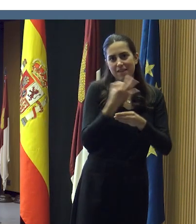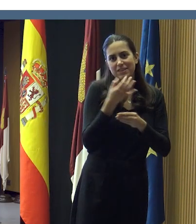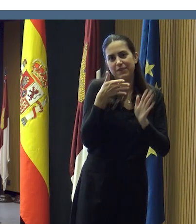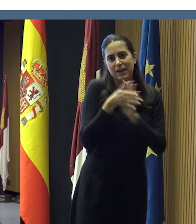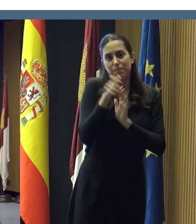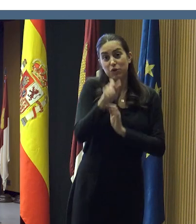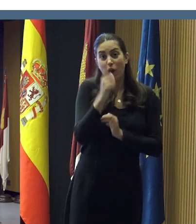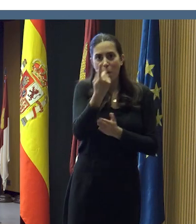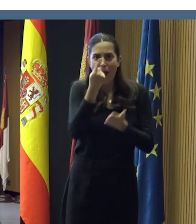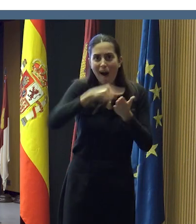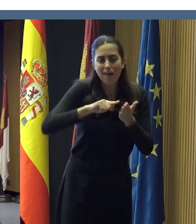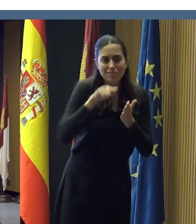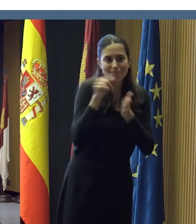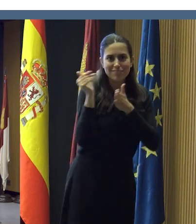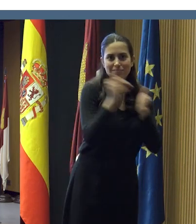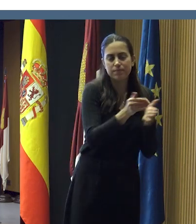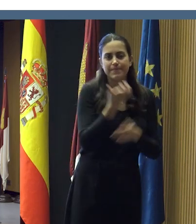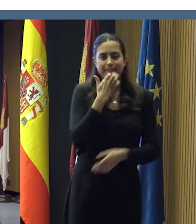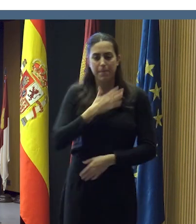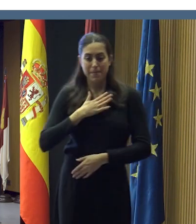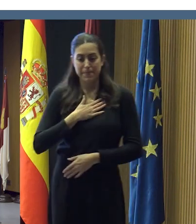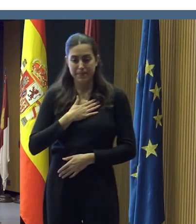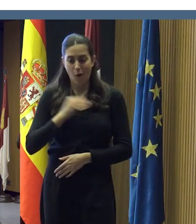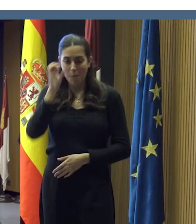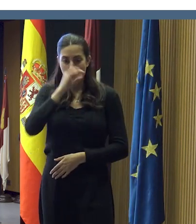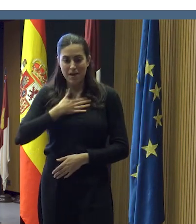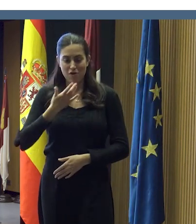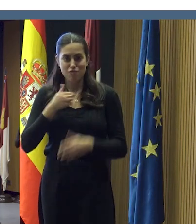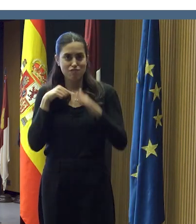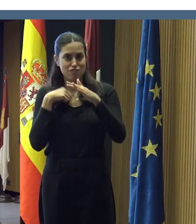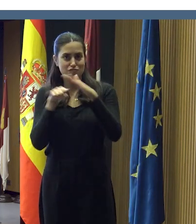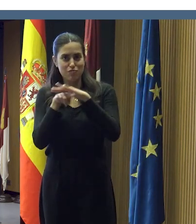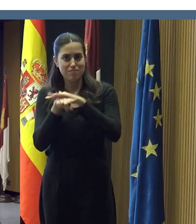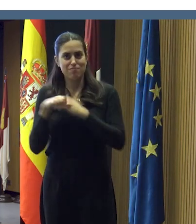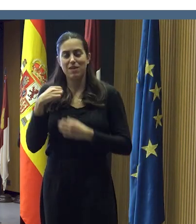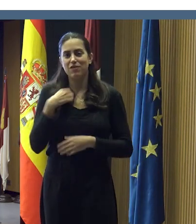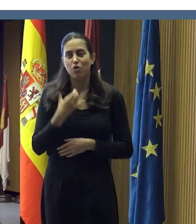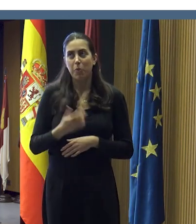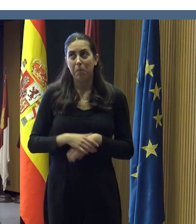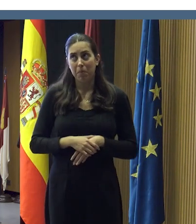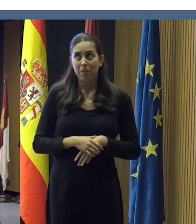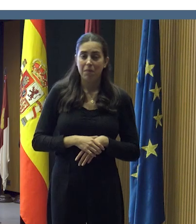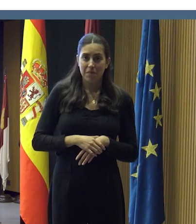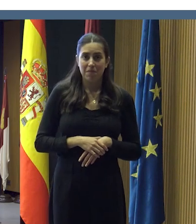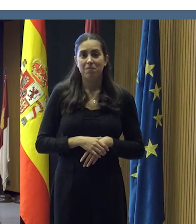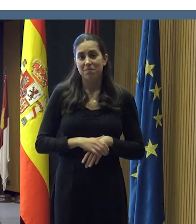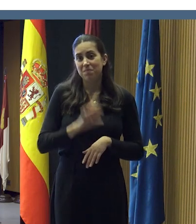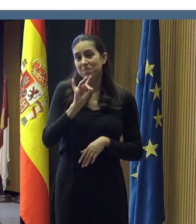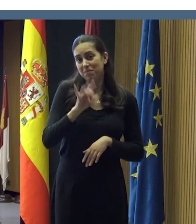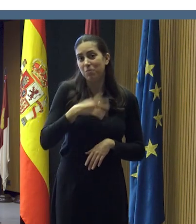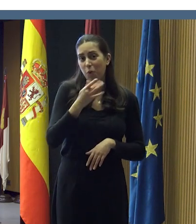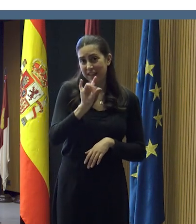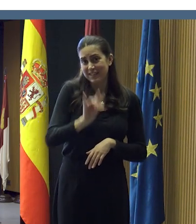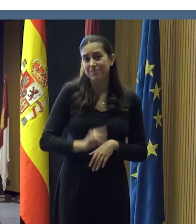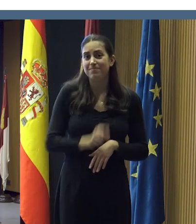eso. Si me preguntas a mí, si yo fuera gestora de un hospital, a lo mejor sí que tendría una persona haciendo ecografías a todo el mundo. Pero